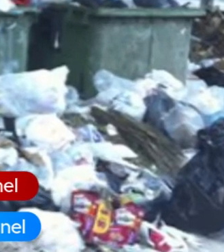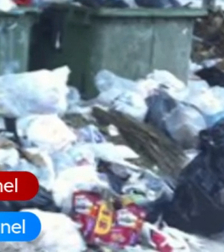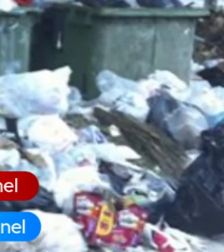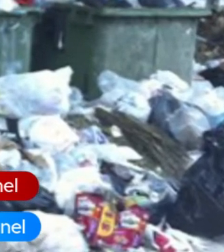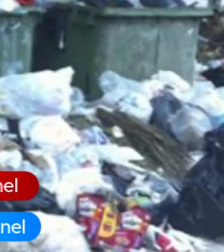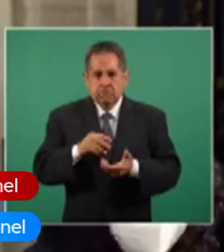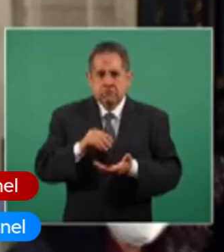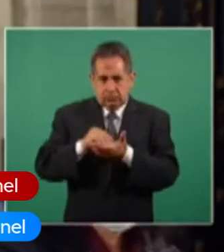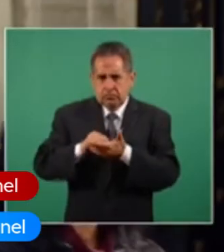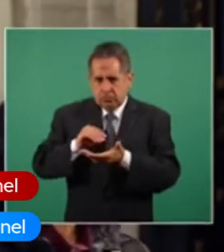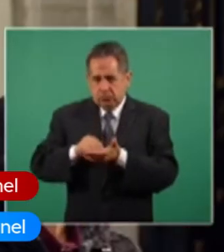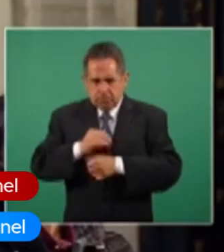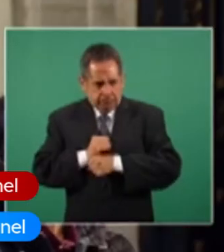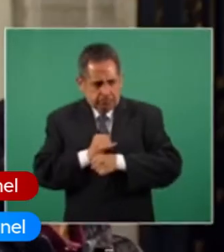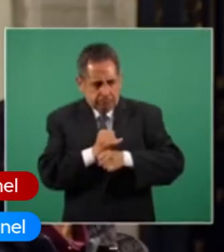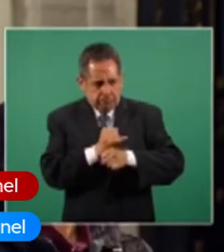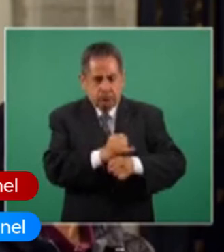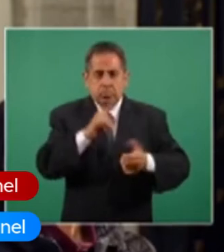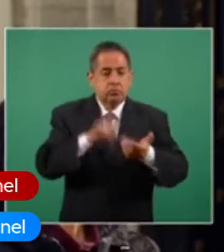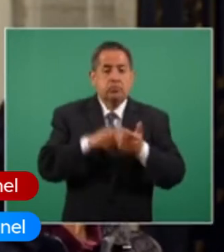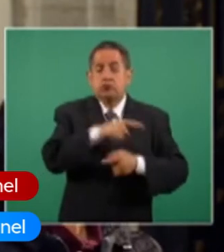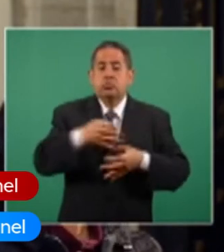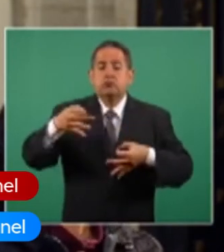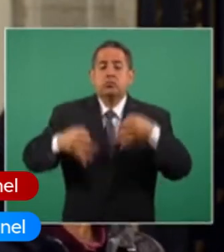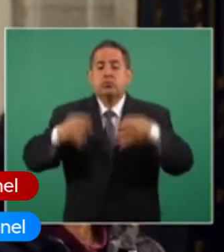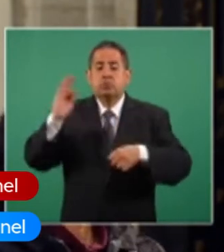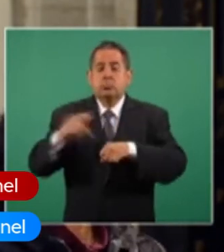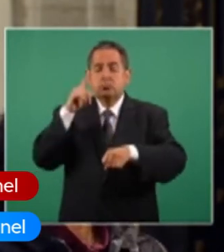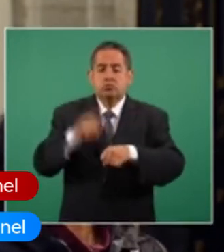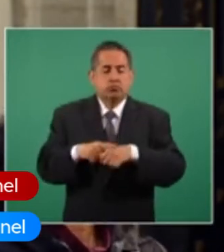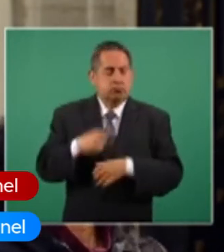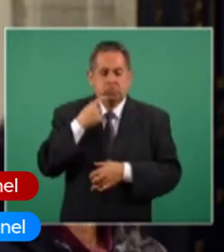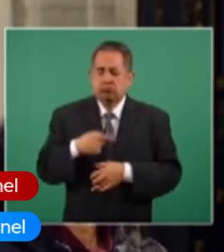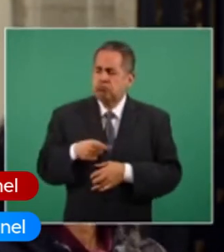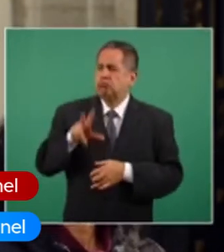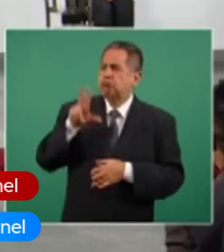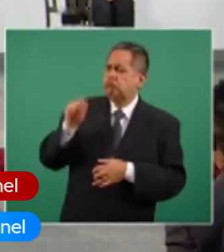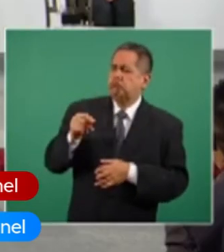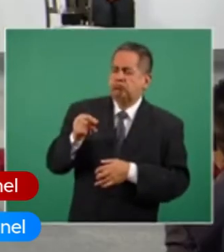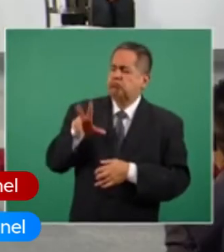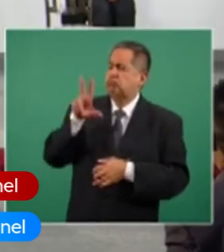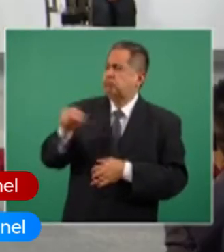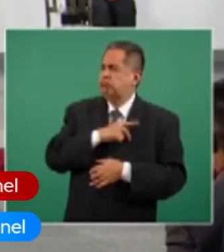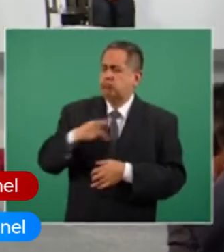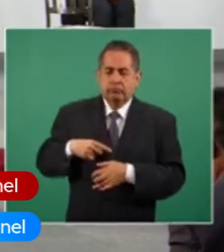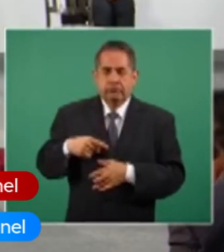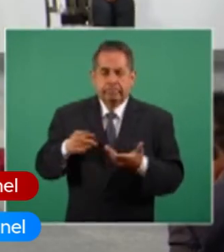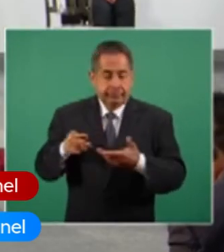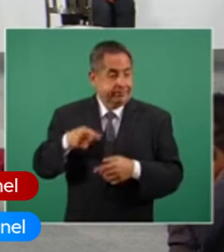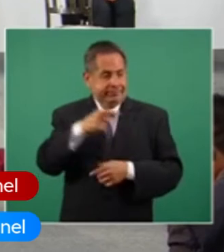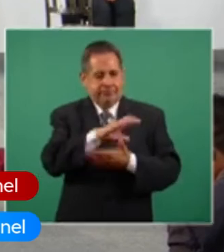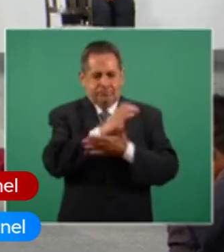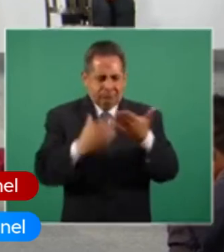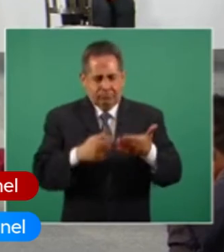está realizando esta investigación pues ya hay un juez federal, ya falló en contra, también echó atrás este contrato multimillonario